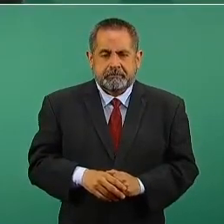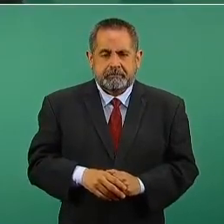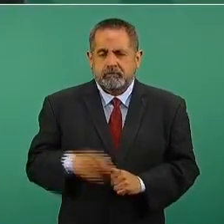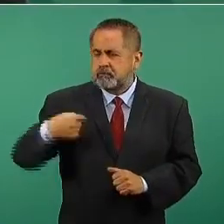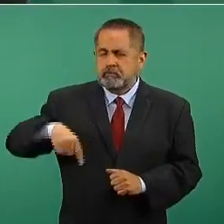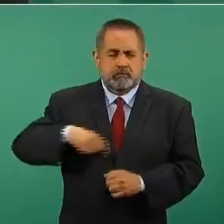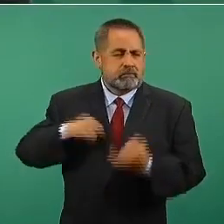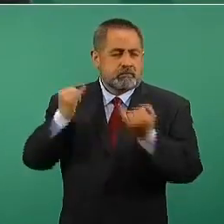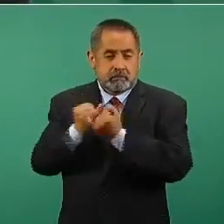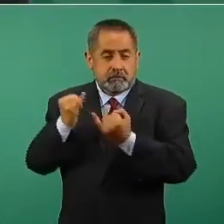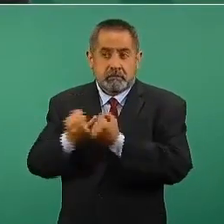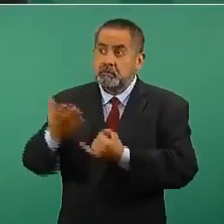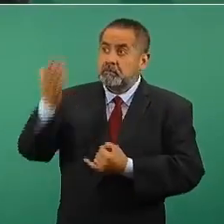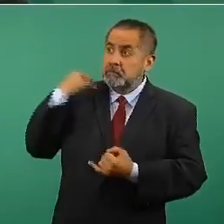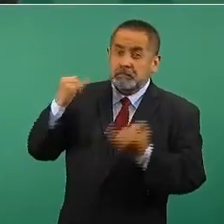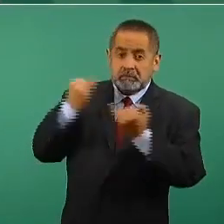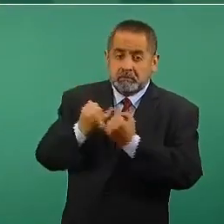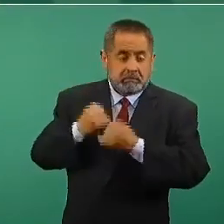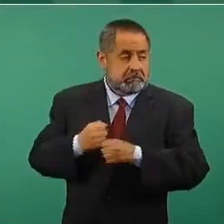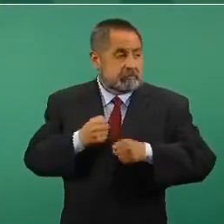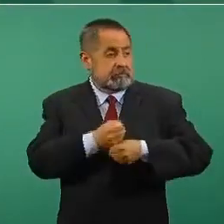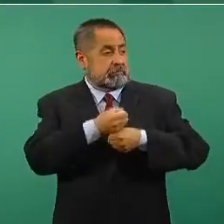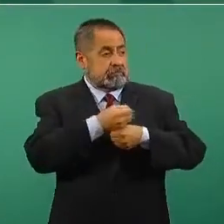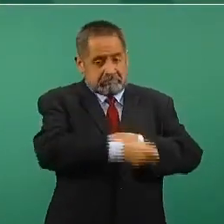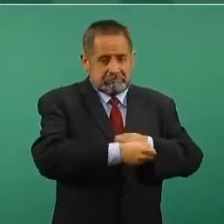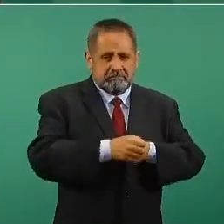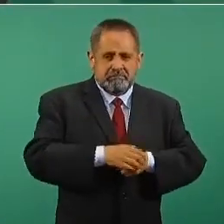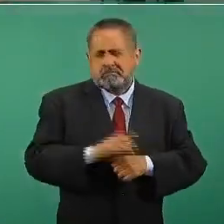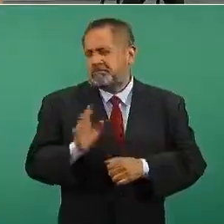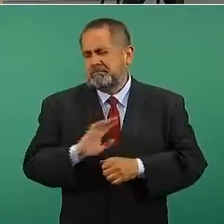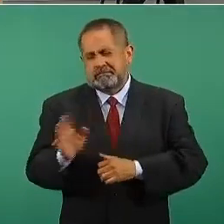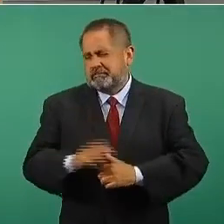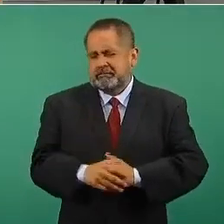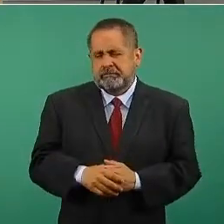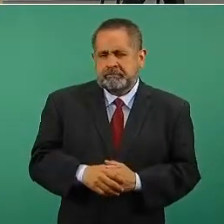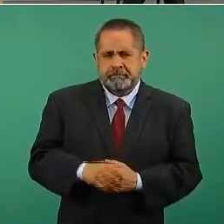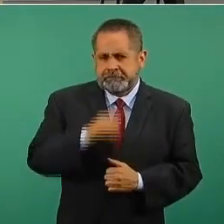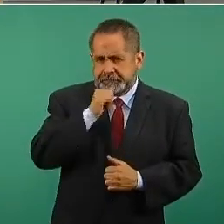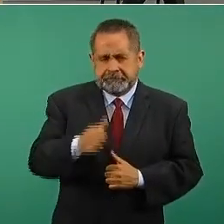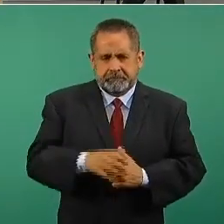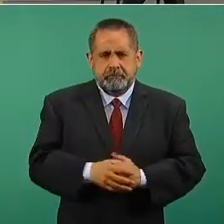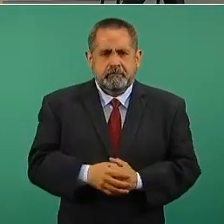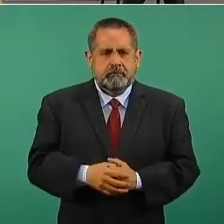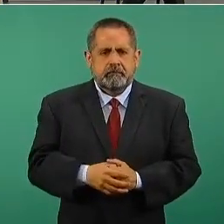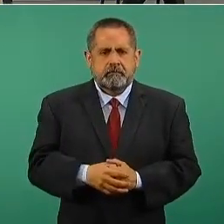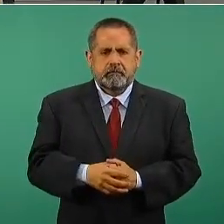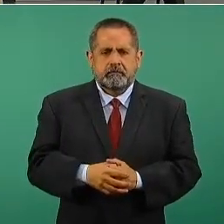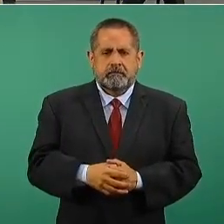No somos iguales. Entonces, eso